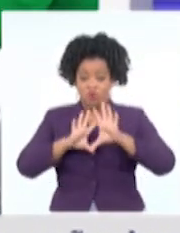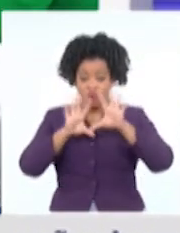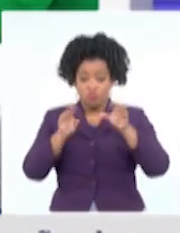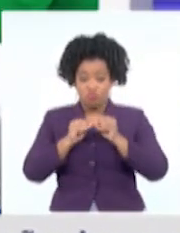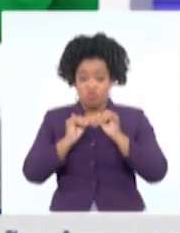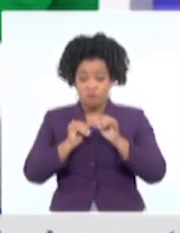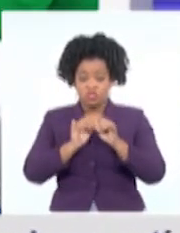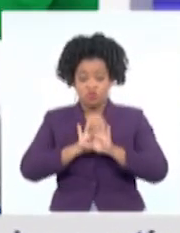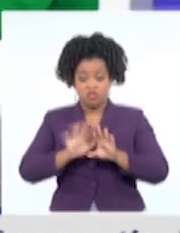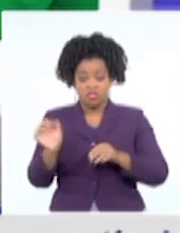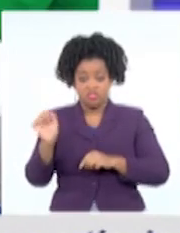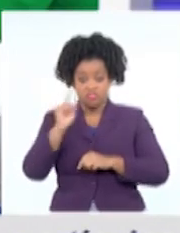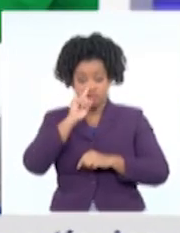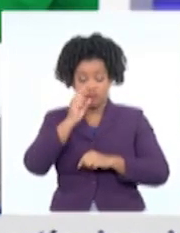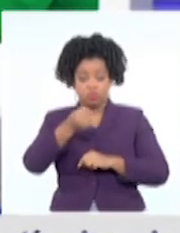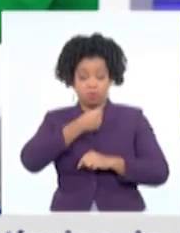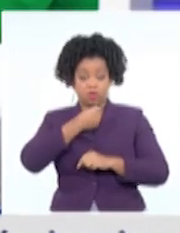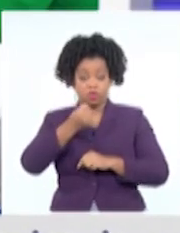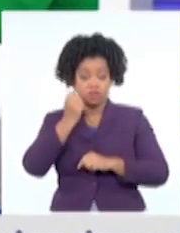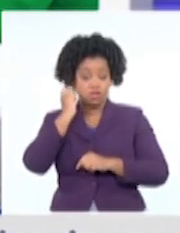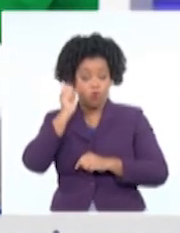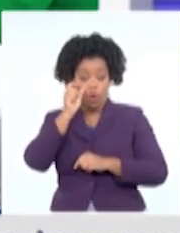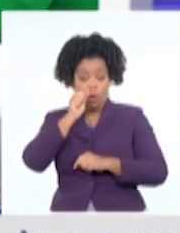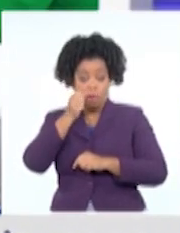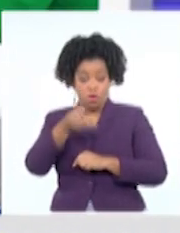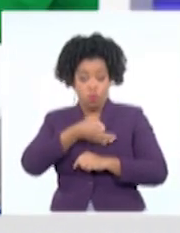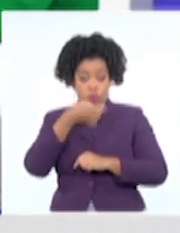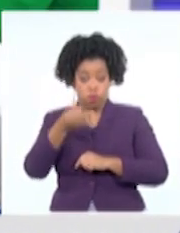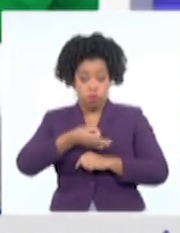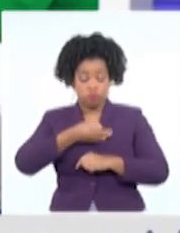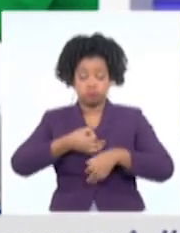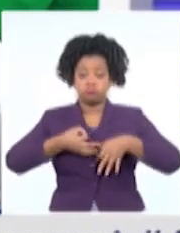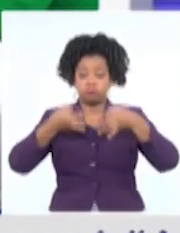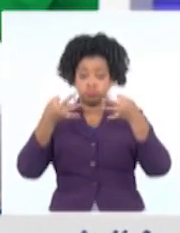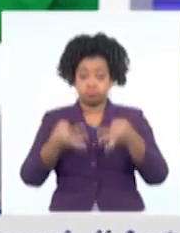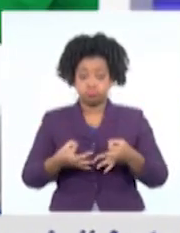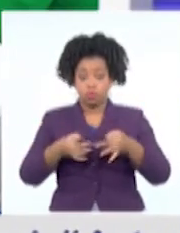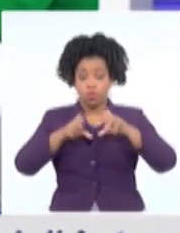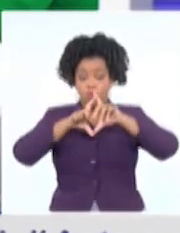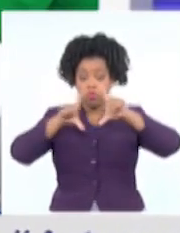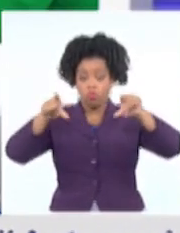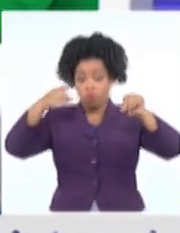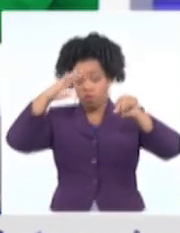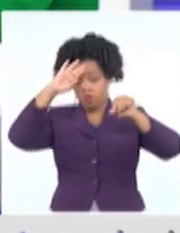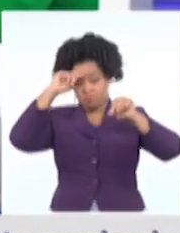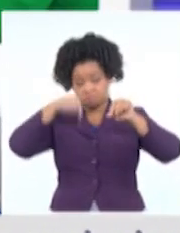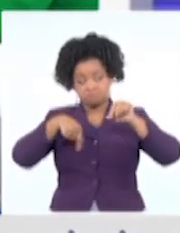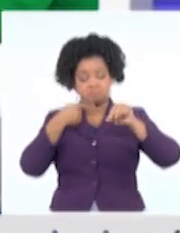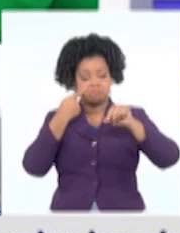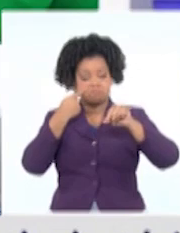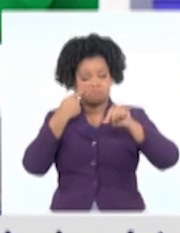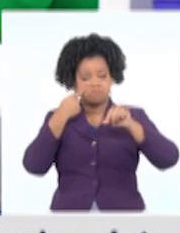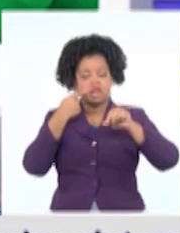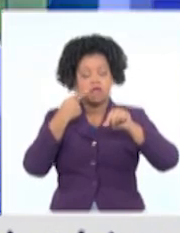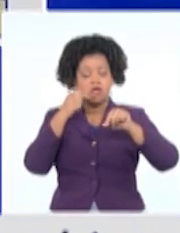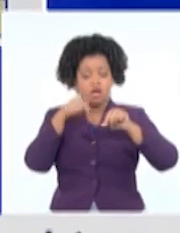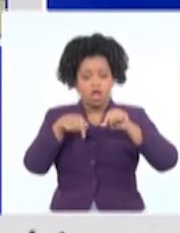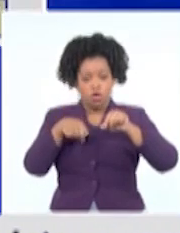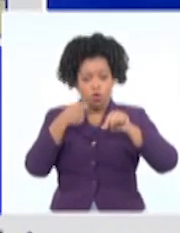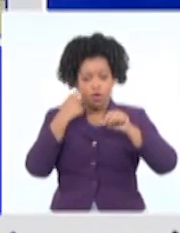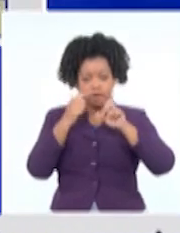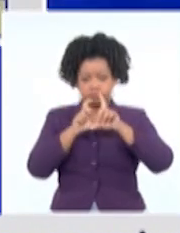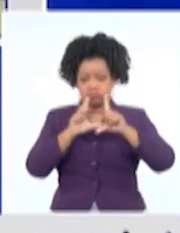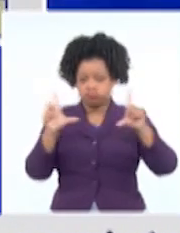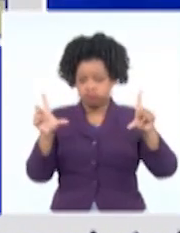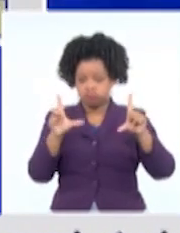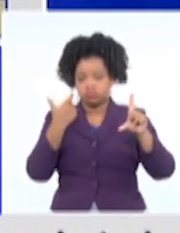brindó Pepe Mejía, pues realmente la incidencia de Cuba, como podemos ver ahora en la pantalla,